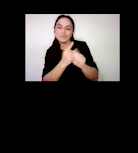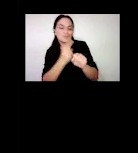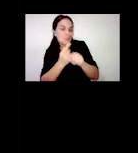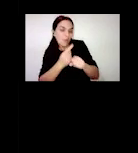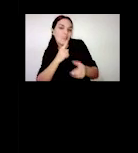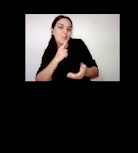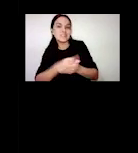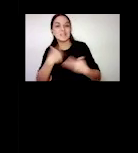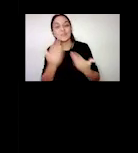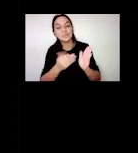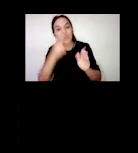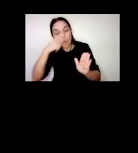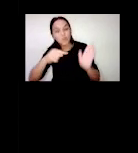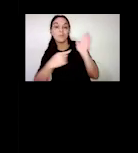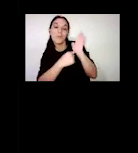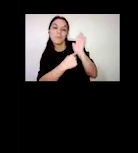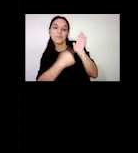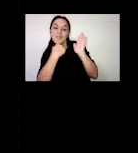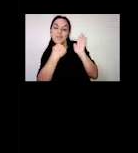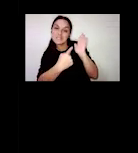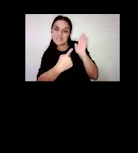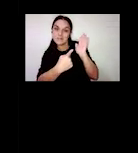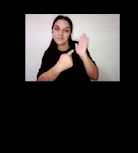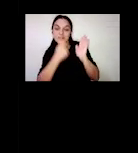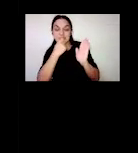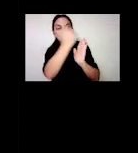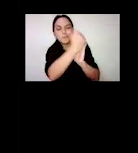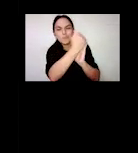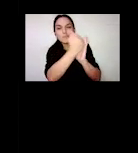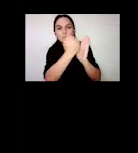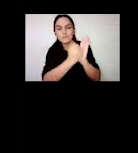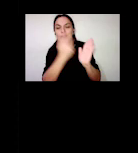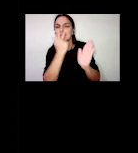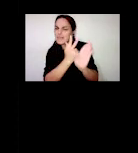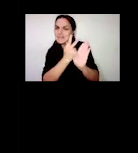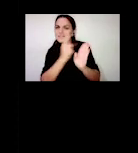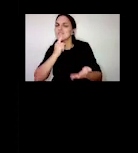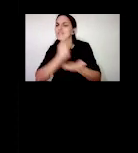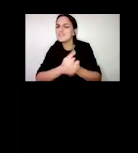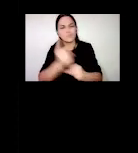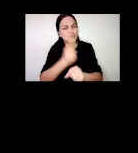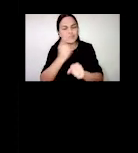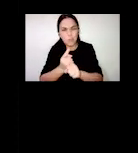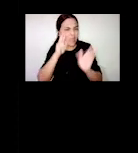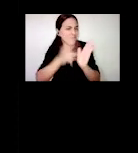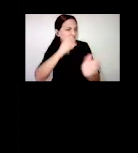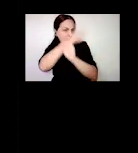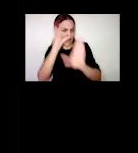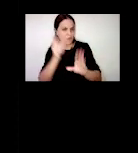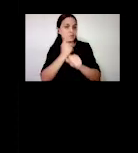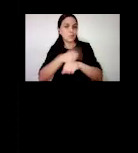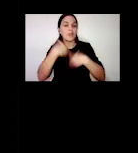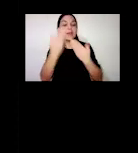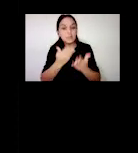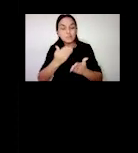dice, si todos los incisos anteriores no dieron resultado, no pudieron determinar nada, va a ser considerado